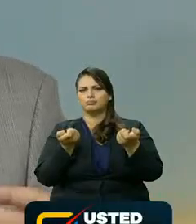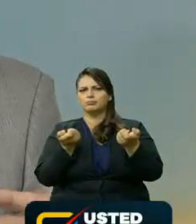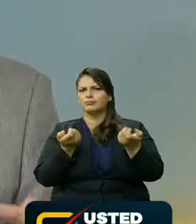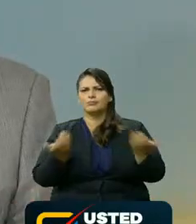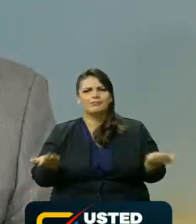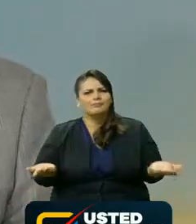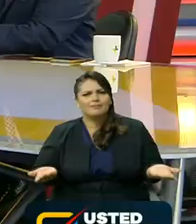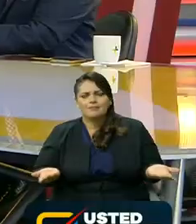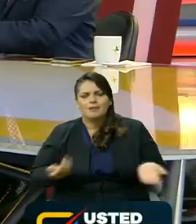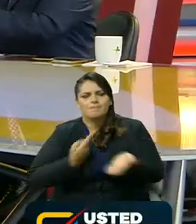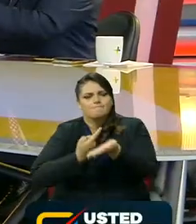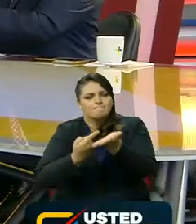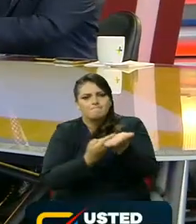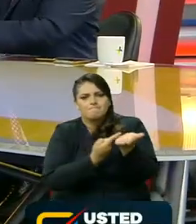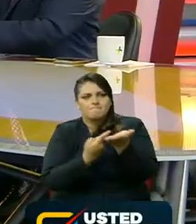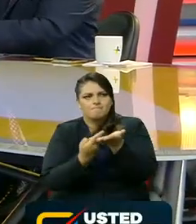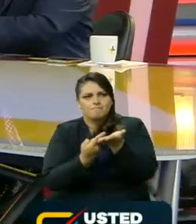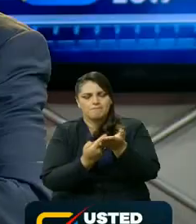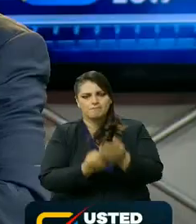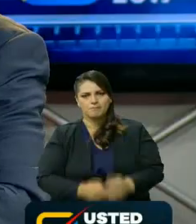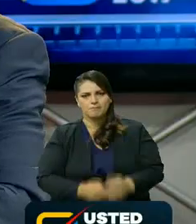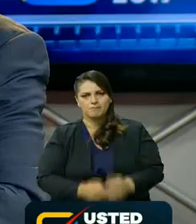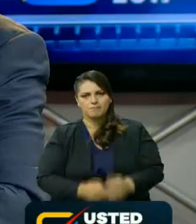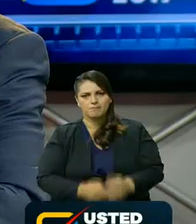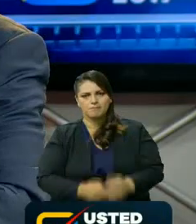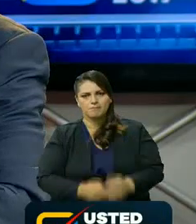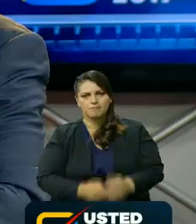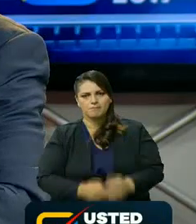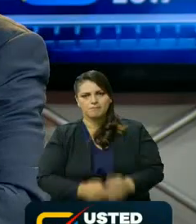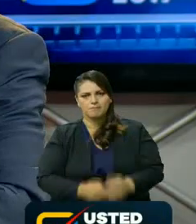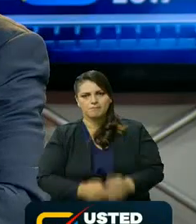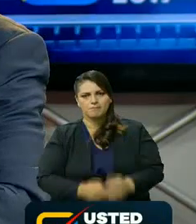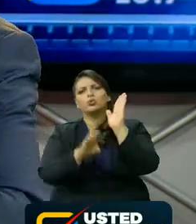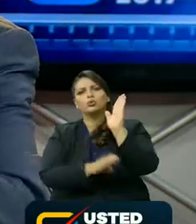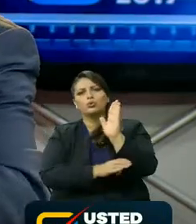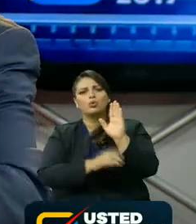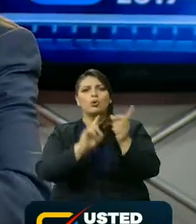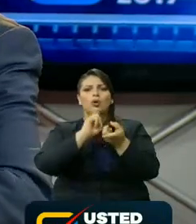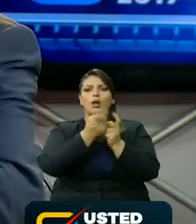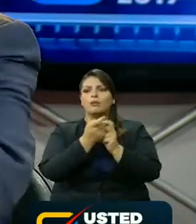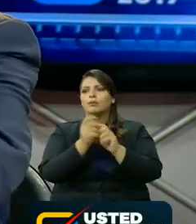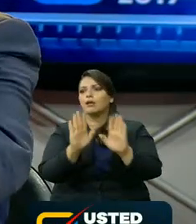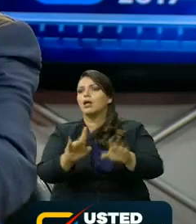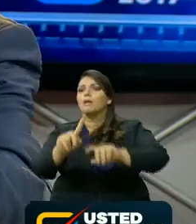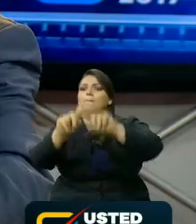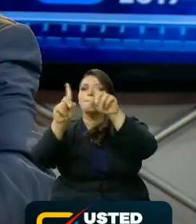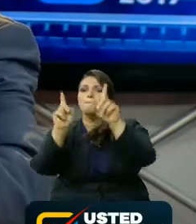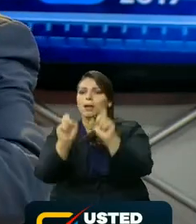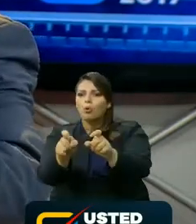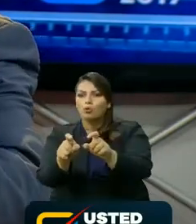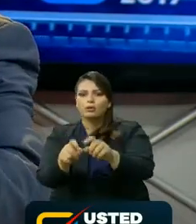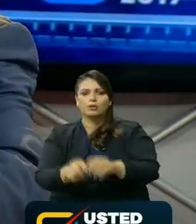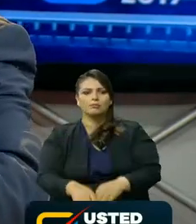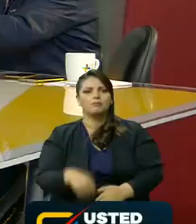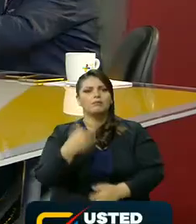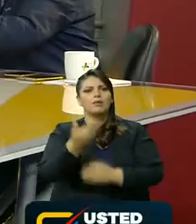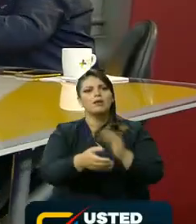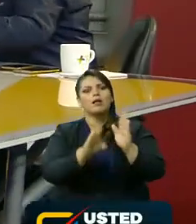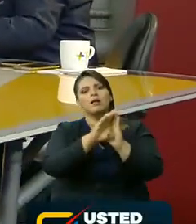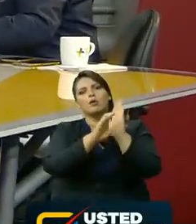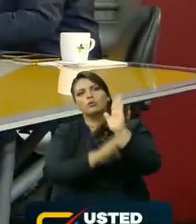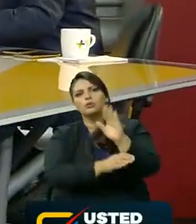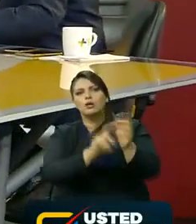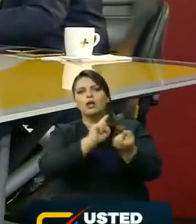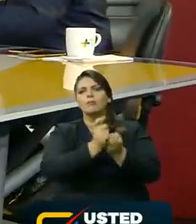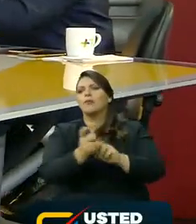cambio constitucional, doctor, una consulta, otro cambio constitucional, otra consulta, o de una vez redondear. Esa es la parte que tiene. Esa es la